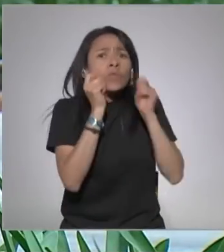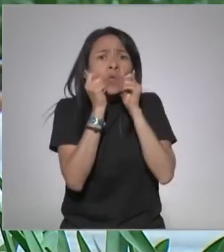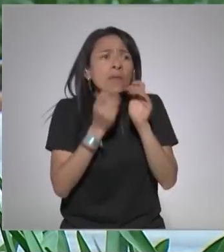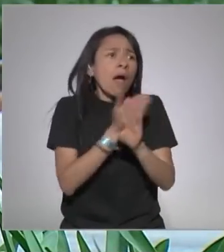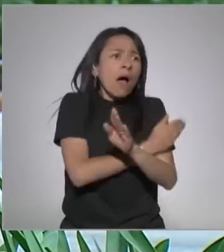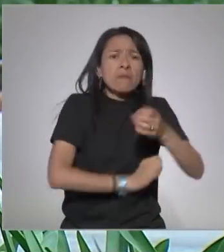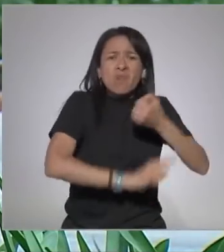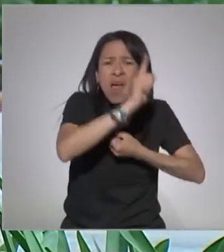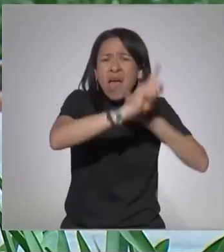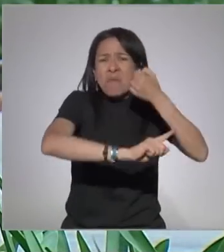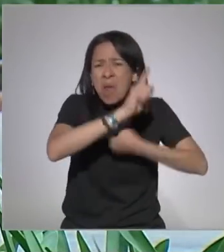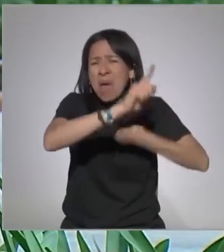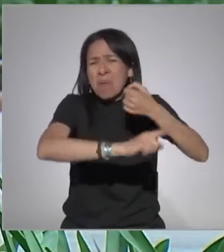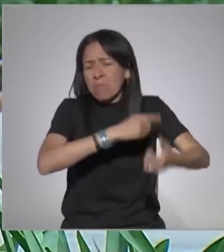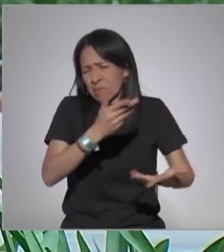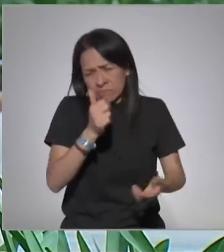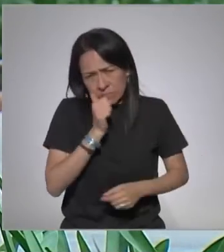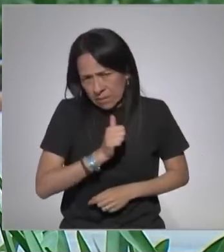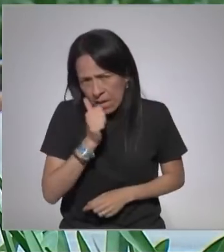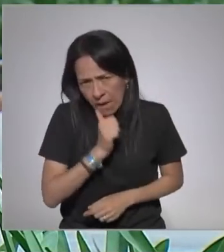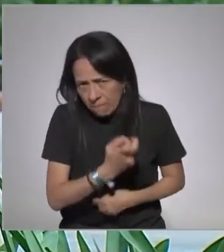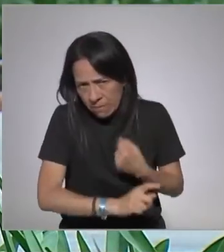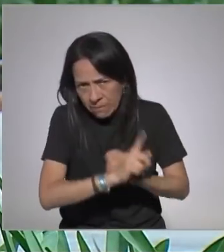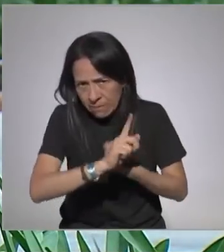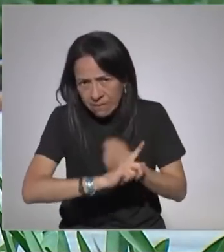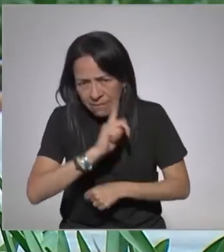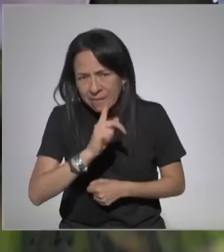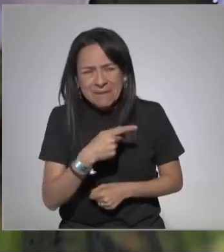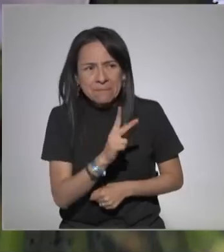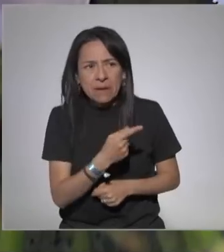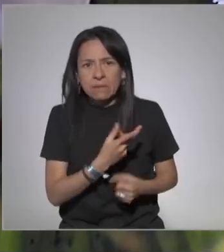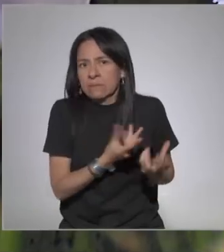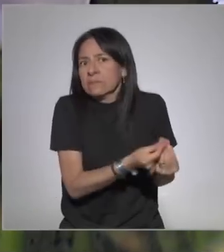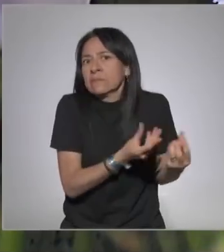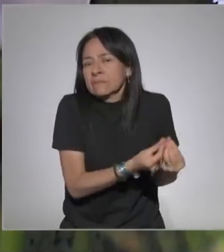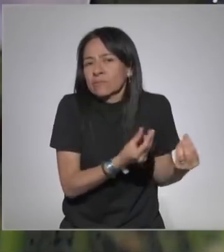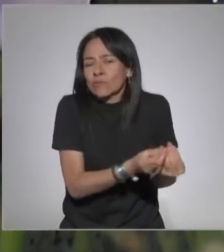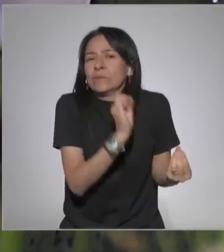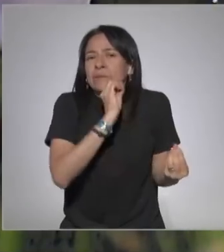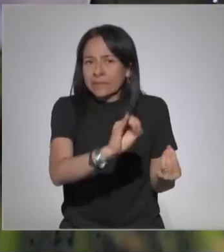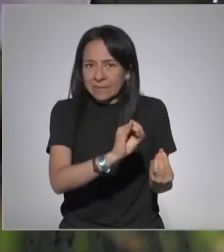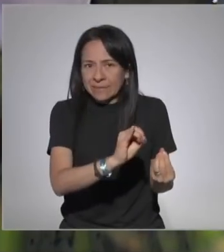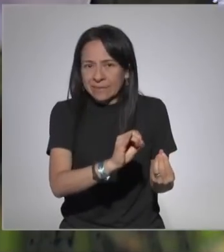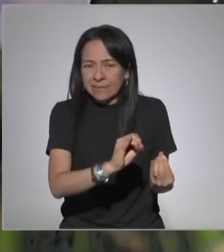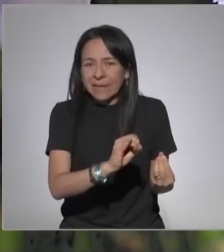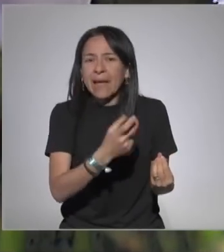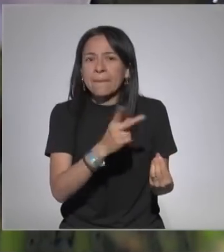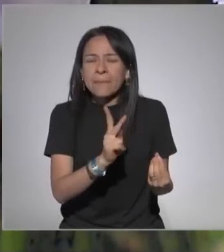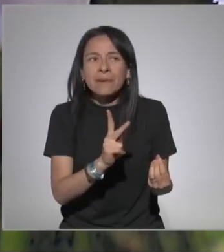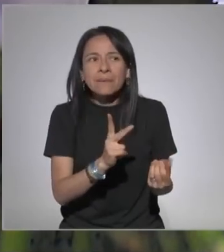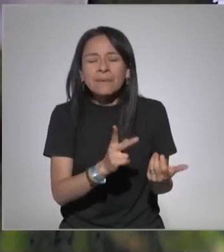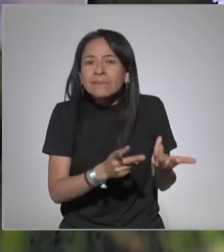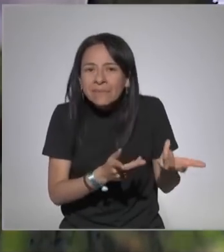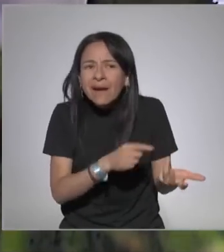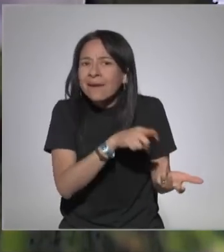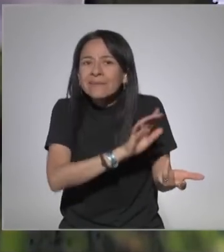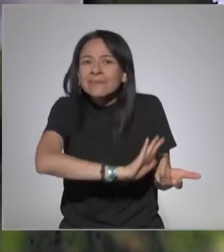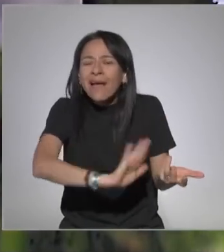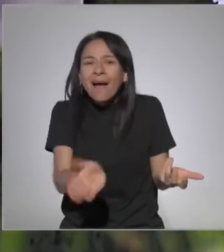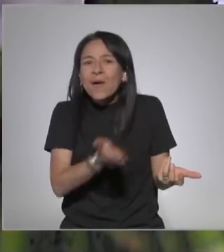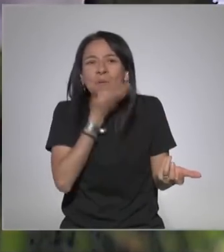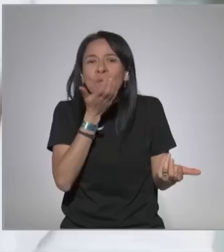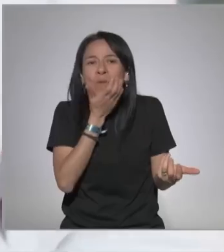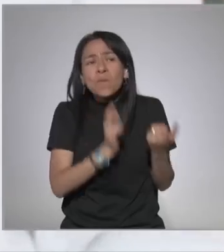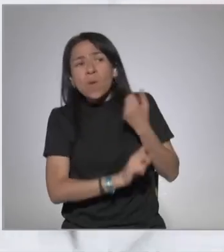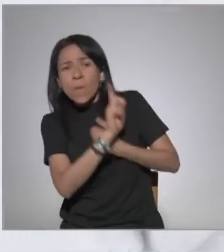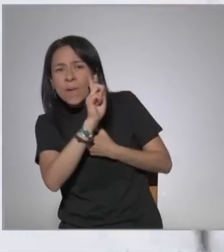hay problemas y cómo se restituye, cómo se vuelven a vincular, todo esto.